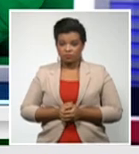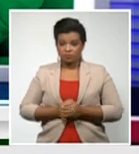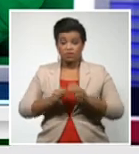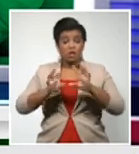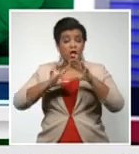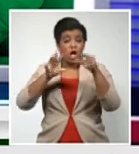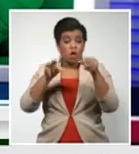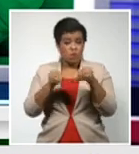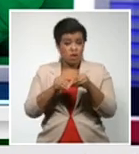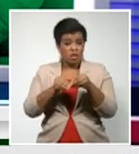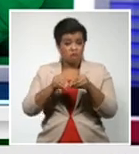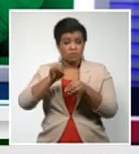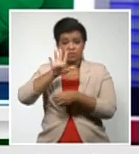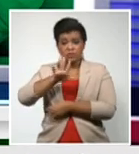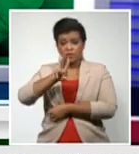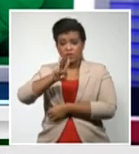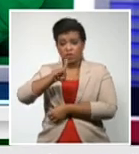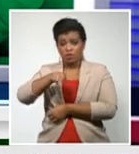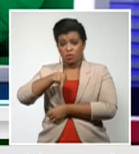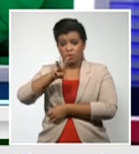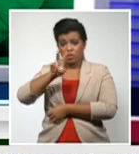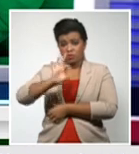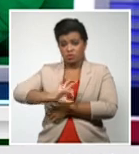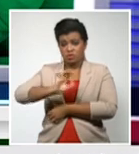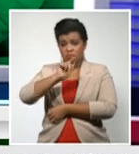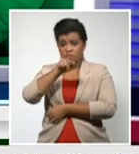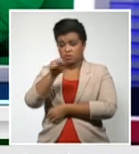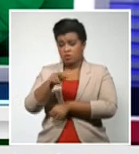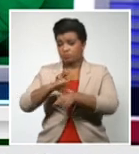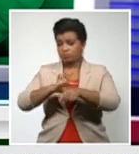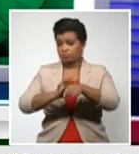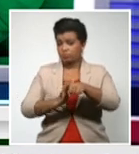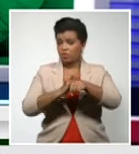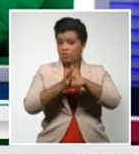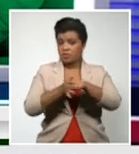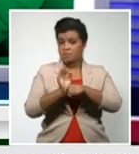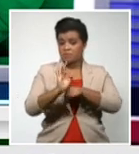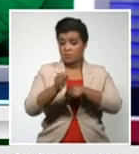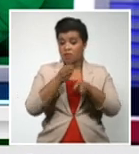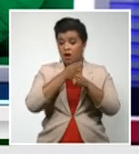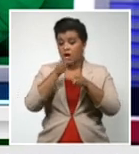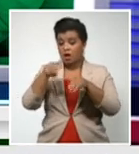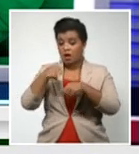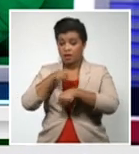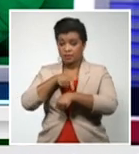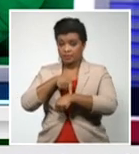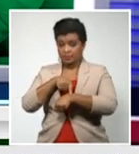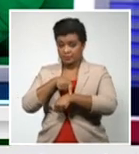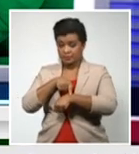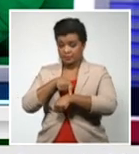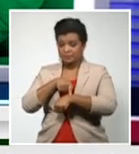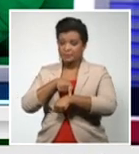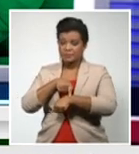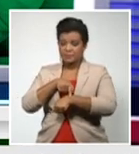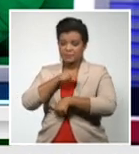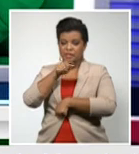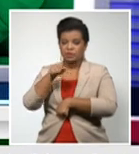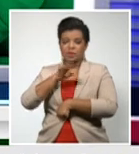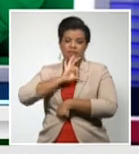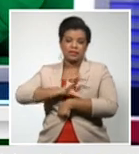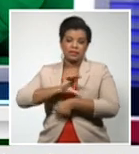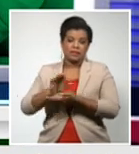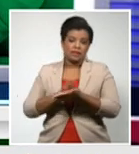el 52,2% de todos los diagnosticados hasta la fecha no han tenido